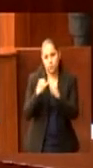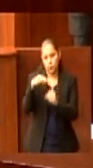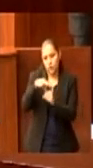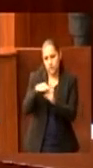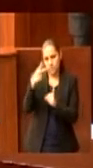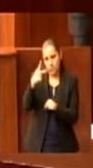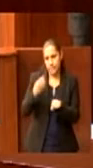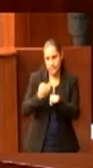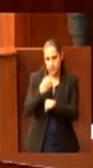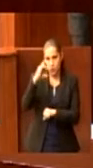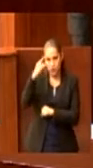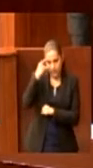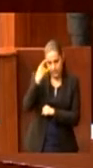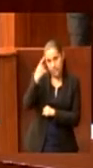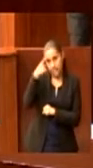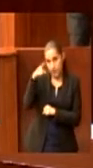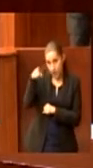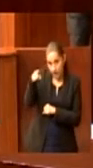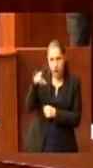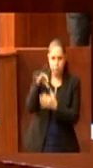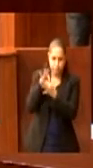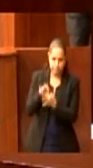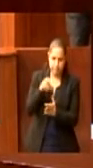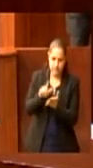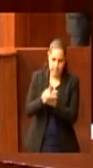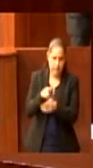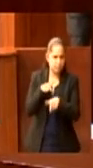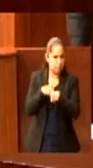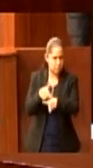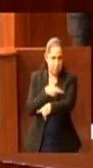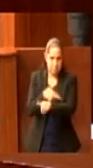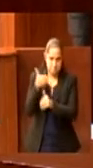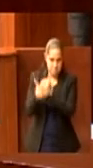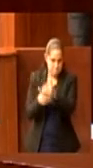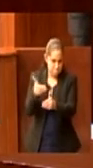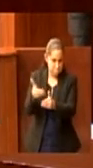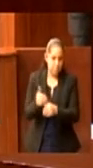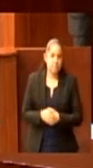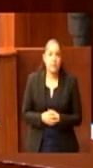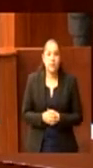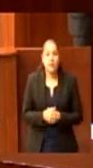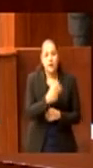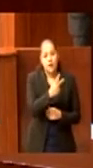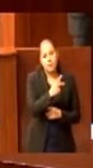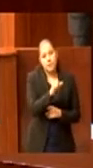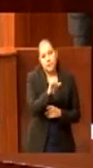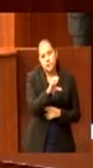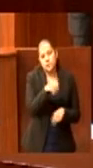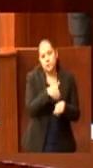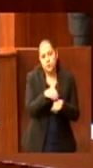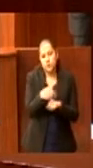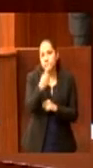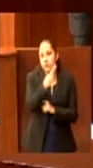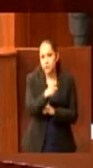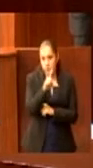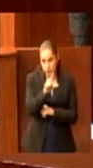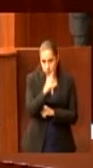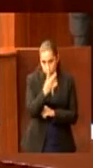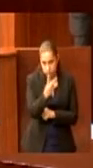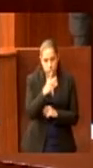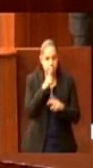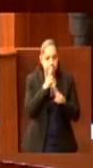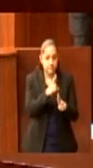para los efectos legales a que haya lugar en el de órgano central 172 se resuelve